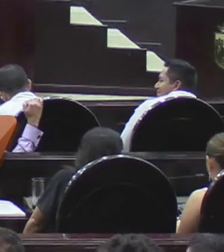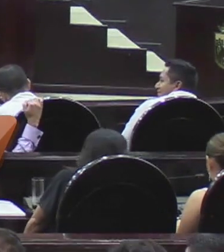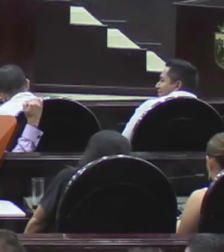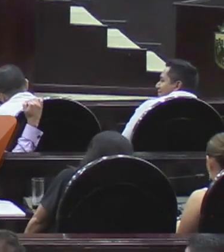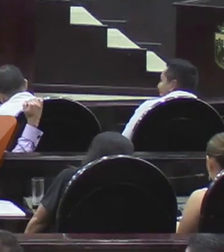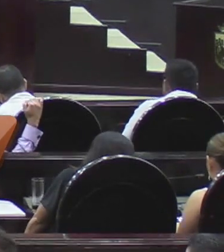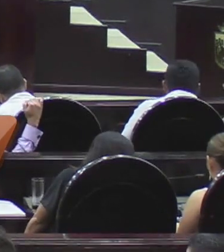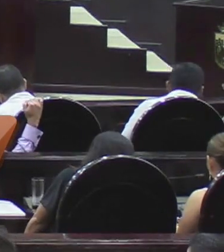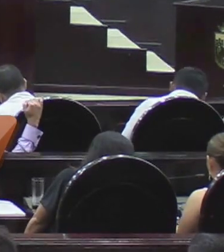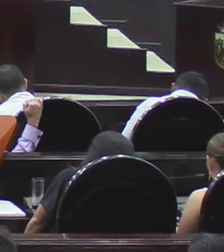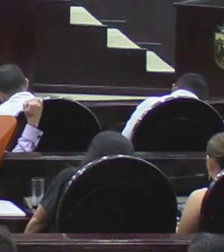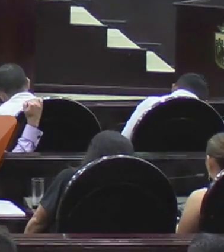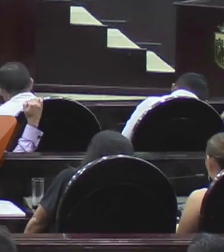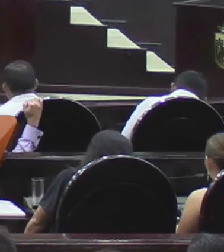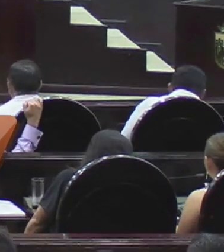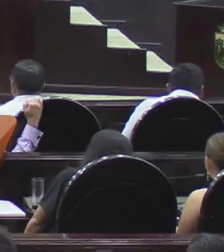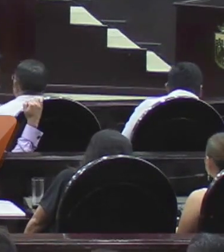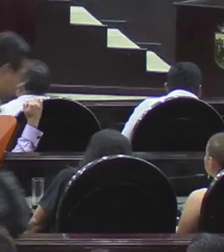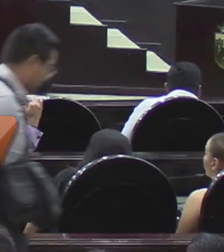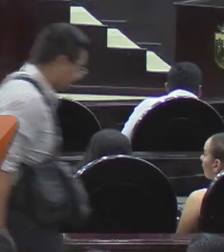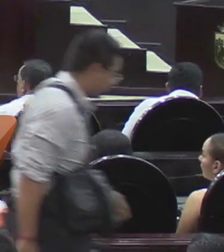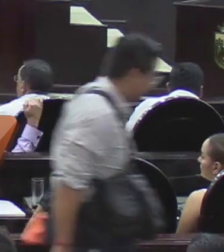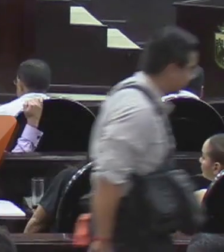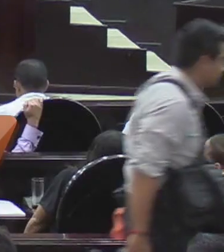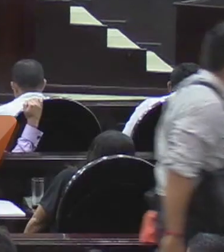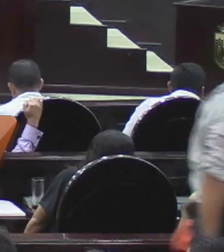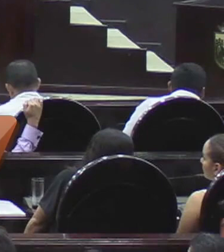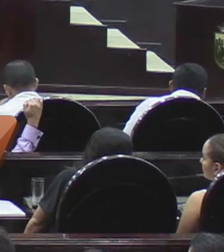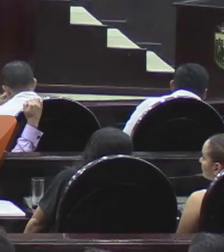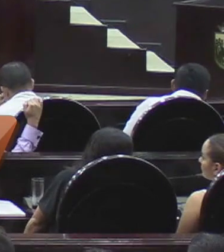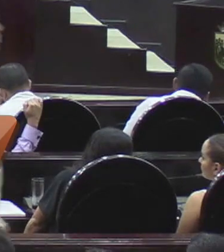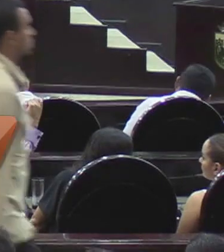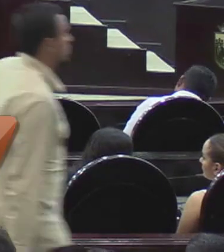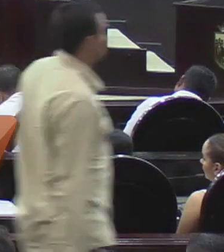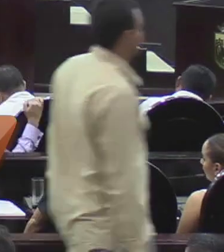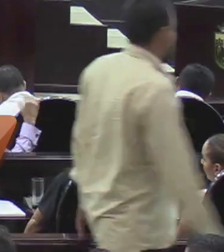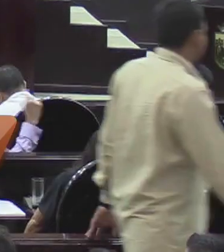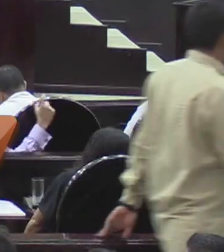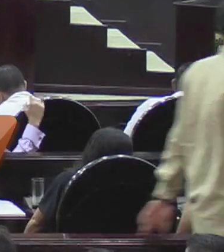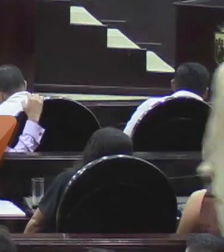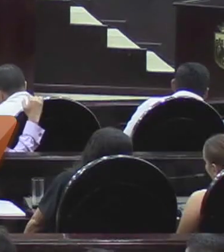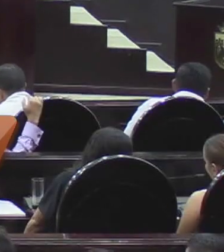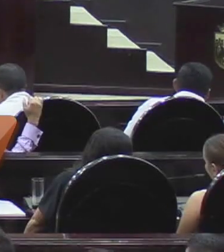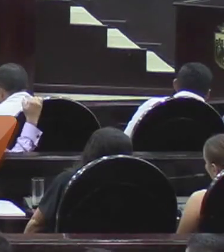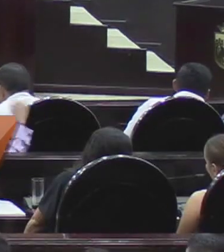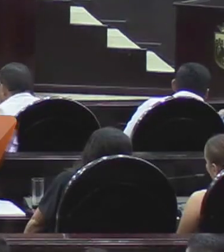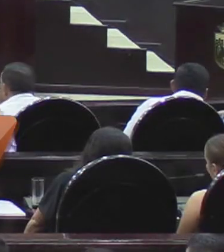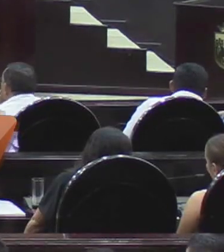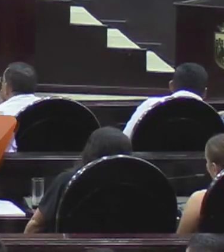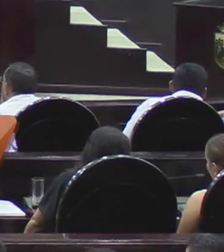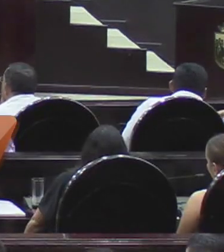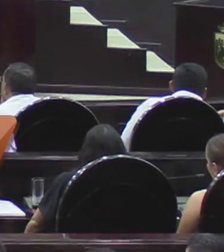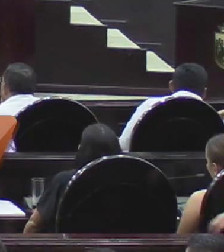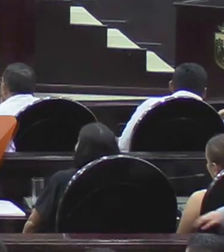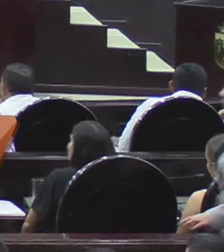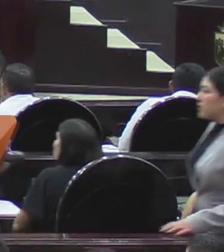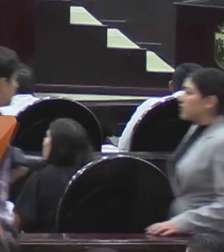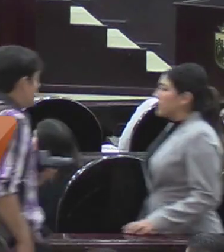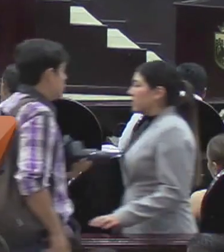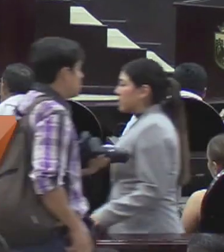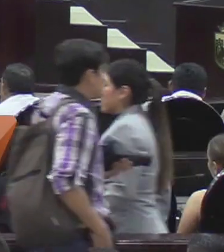señoras y señores legisladores con fundamento en el artículo 123 del reglamento interior de este honorable